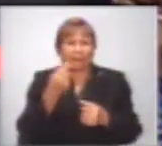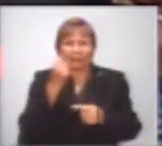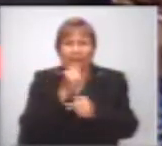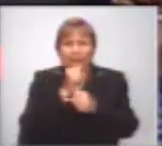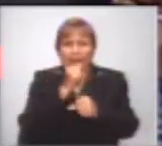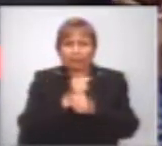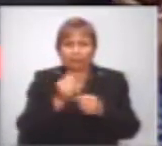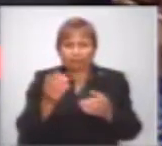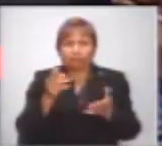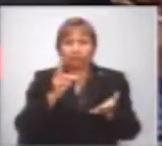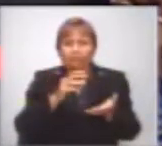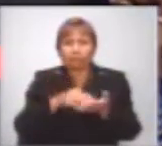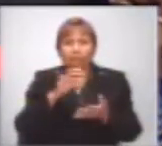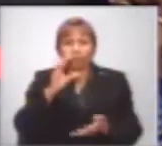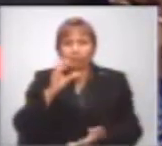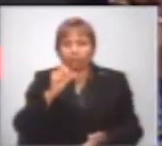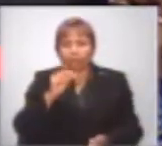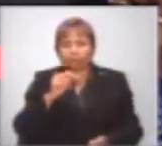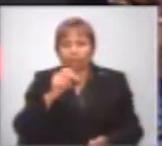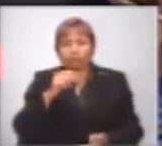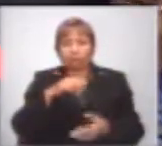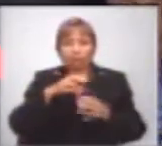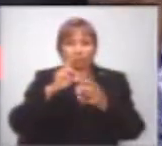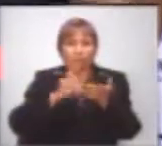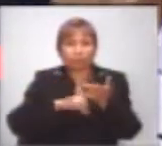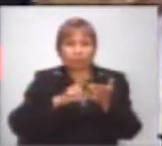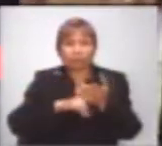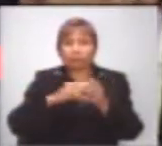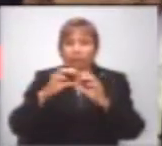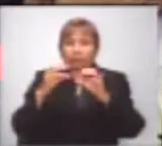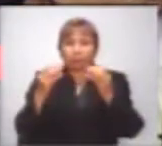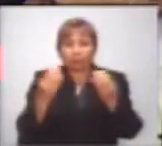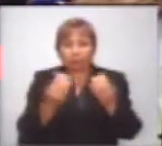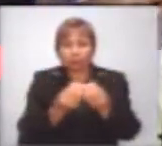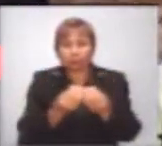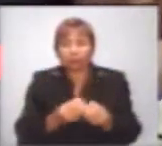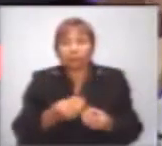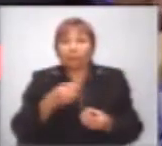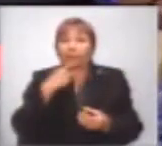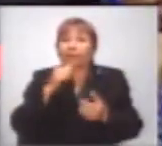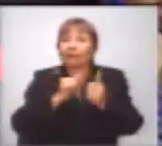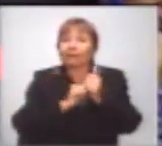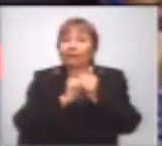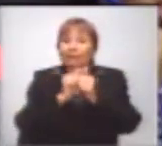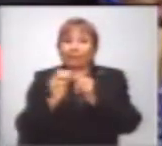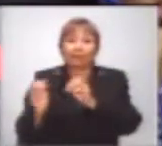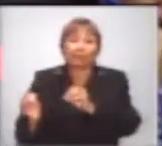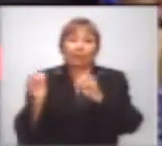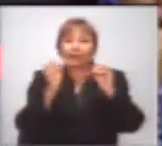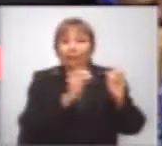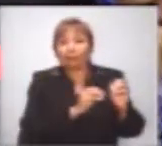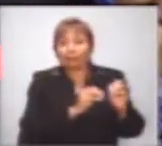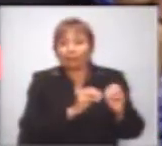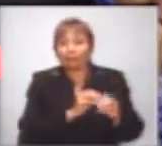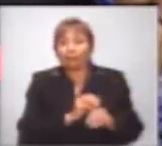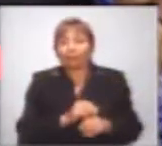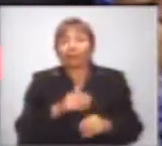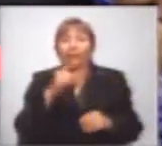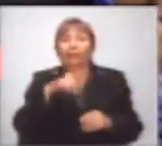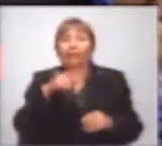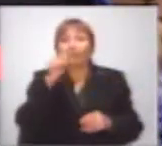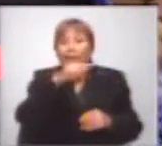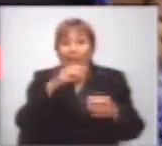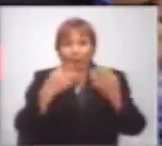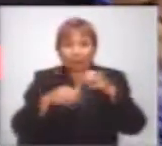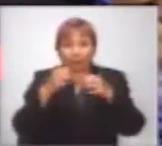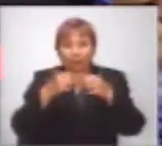están contratados por seguros corporativos. Y si nos pasamos de una empresa a otra, esa